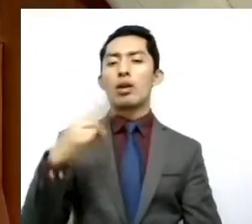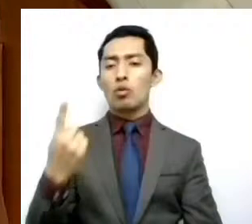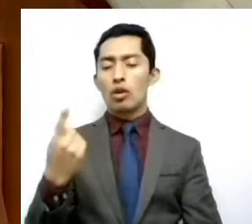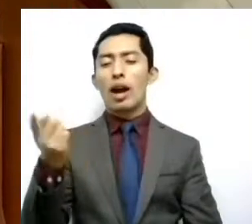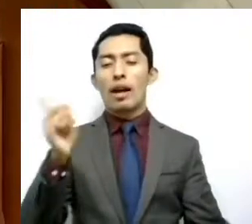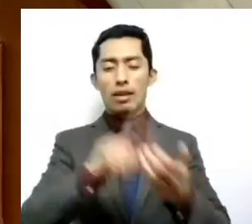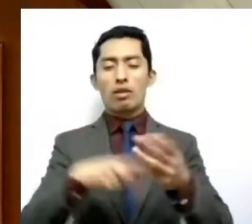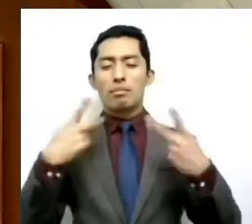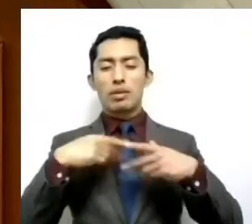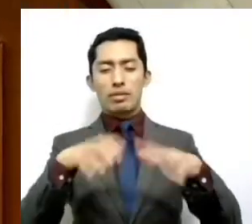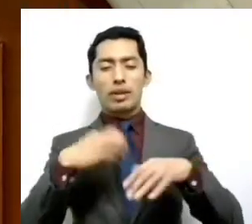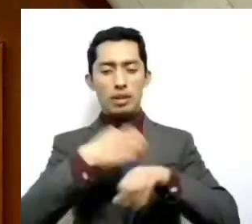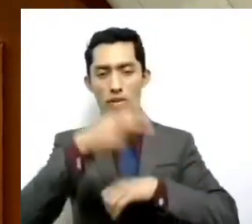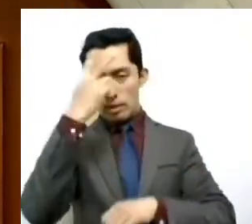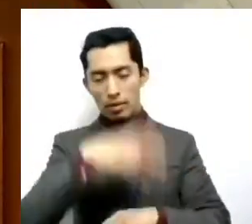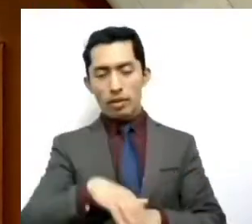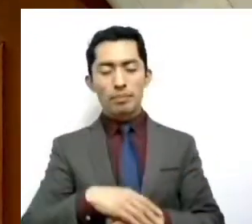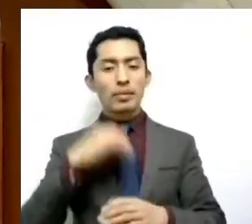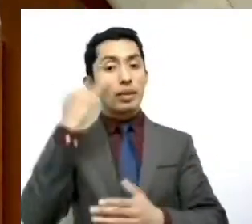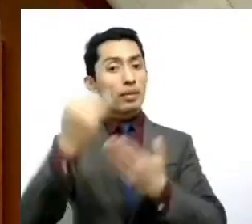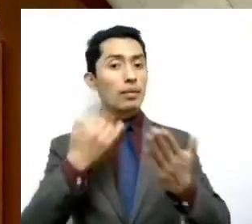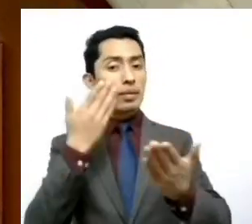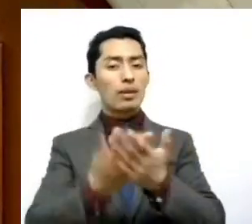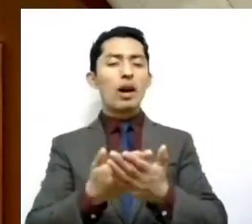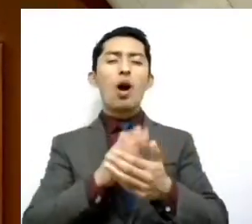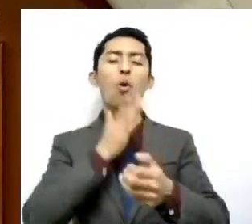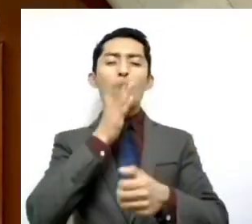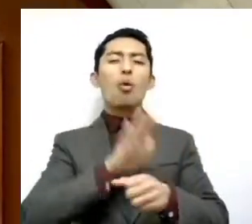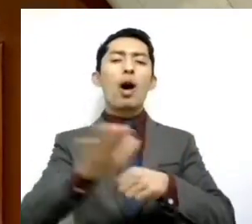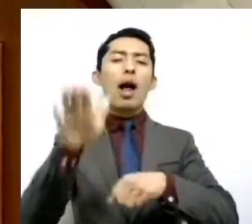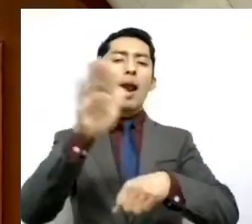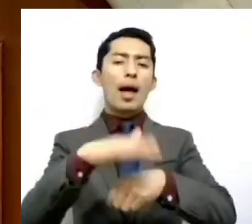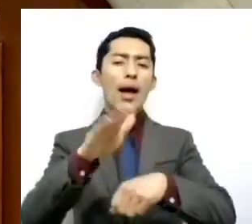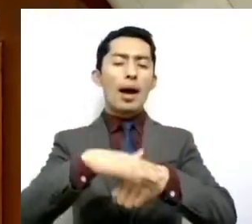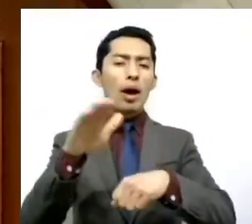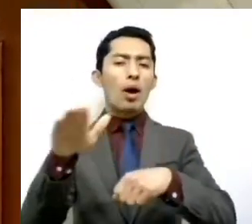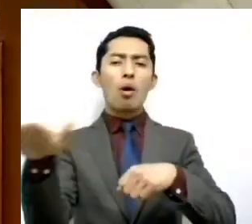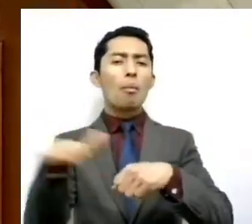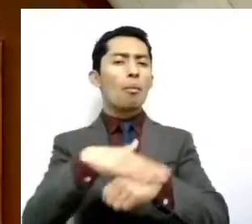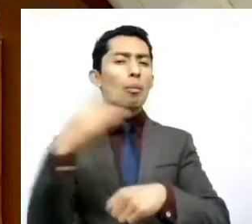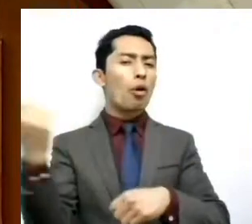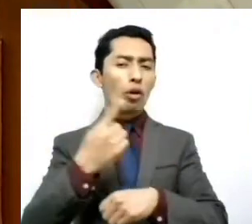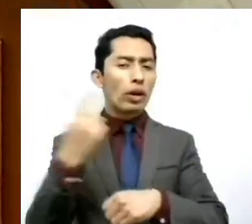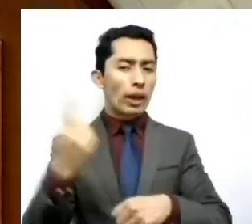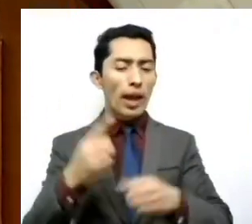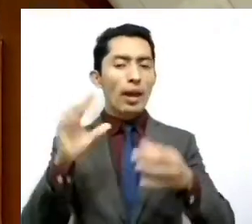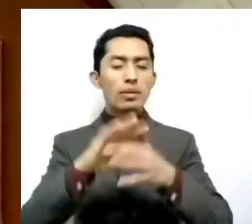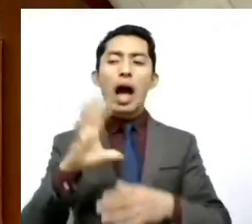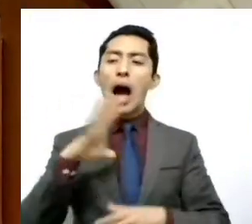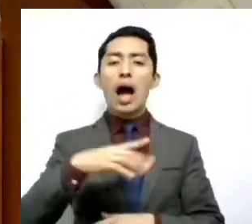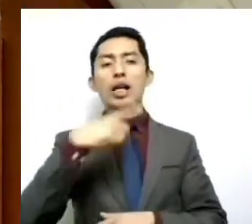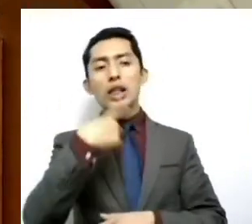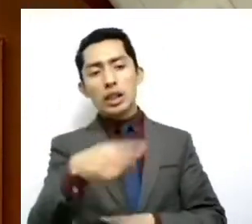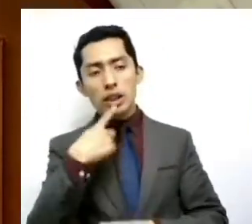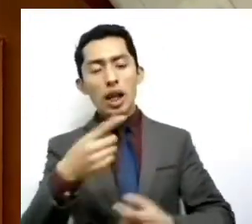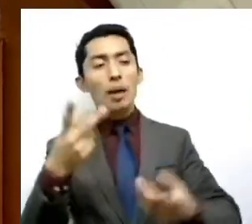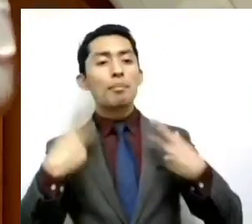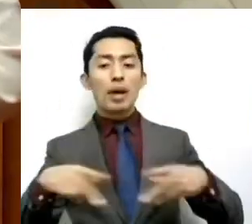mexiquense. El presente exhorto lo realizo en base a las diversas denuncias o quejas de la